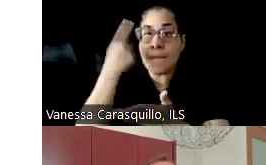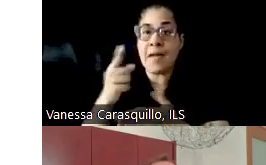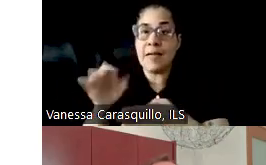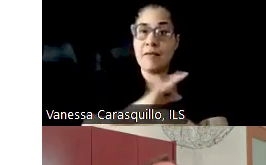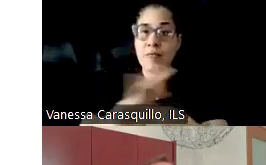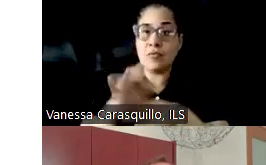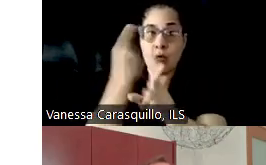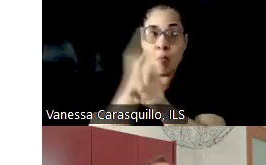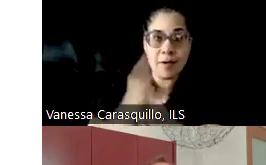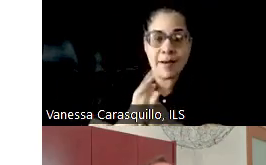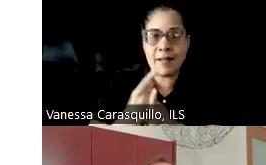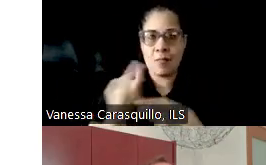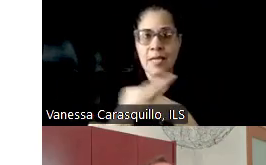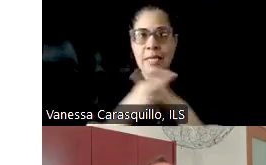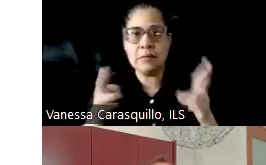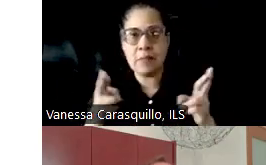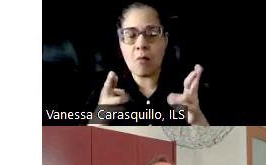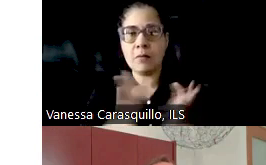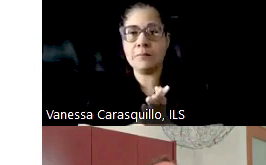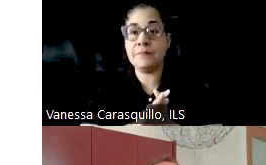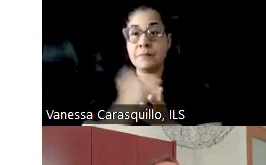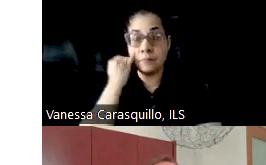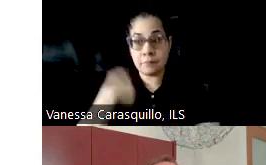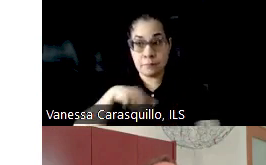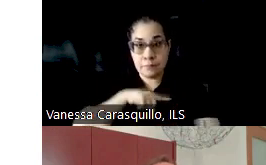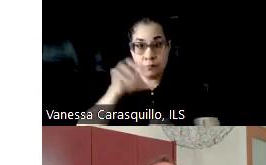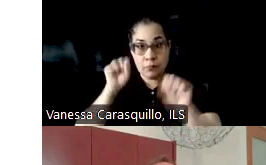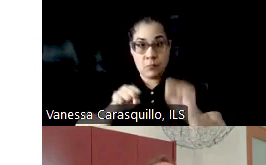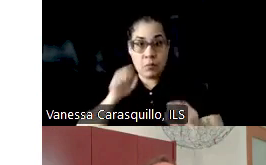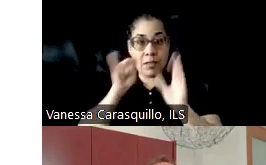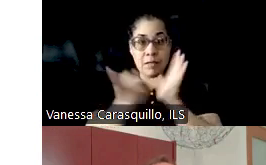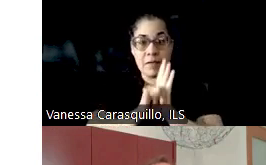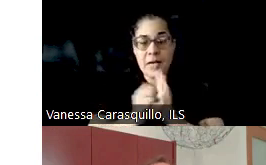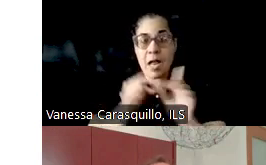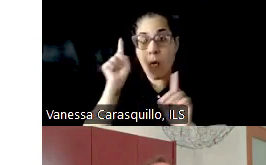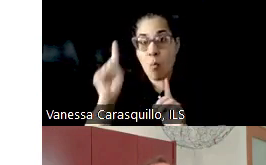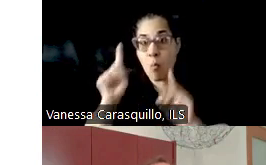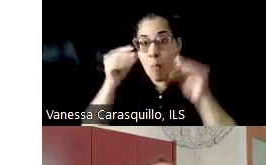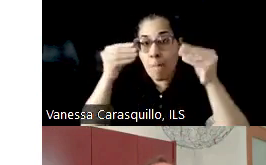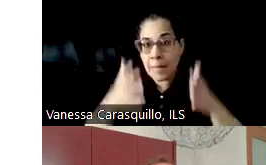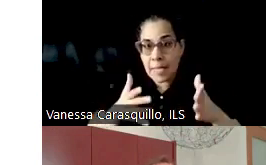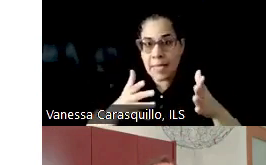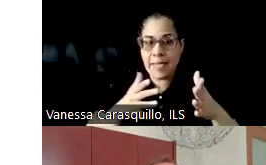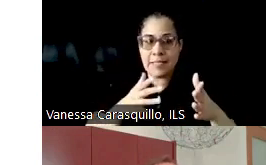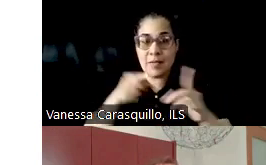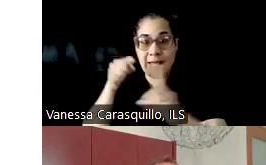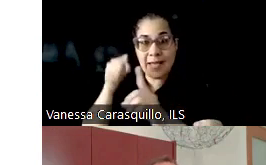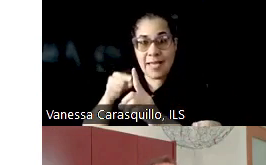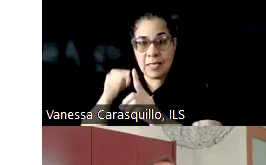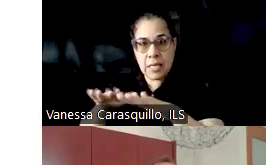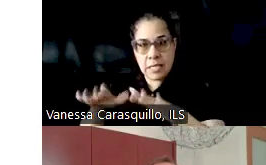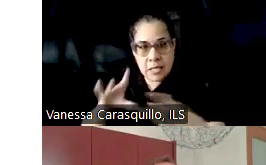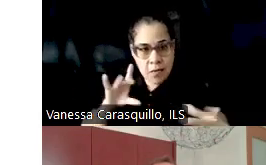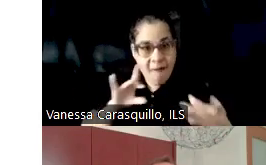clase. Cuando podemos identificar que hay una maestra, un maestro donde el niño hace ese clic, pues